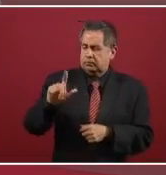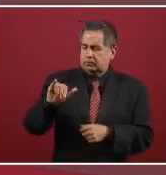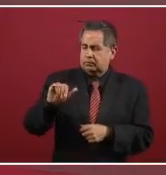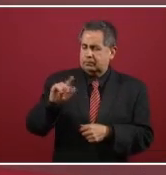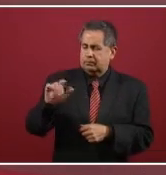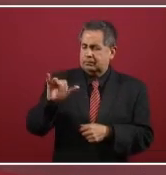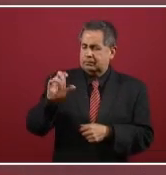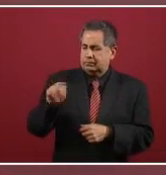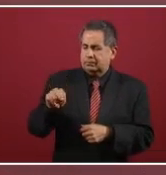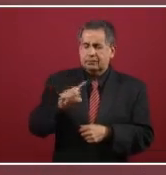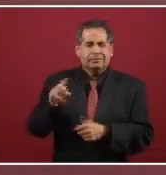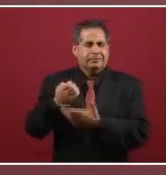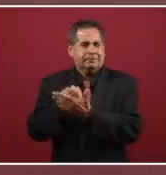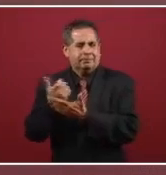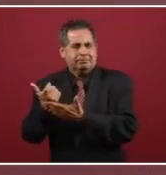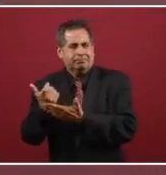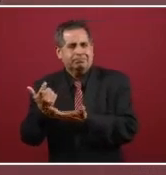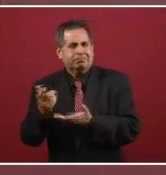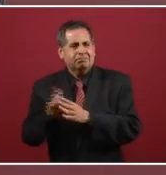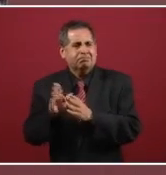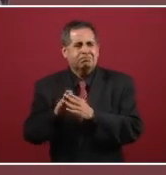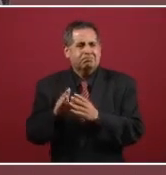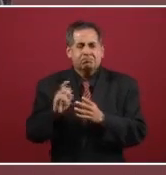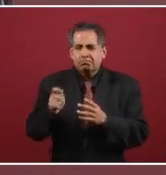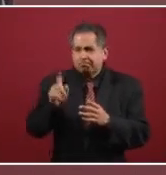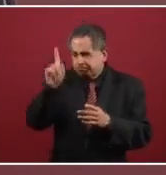de la economía.